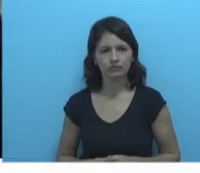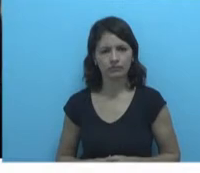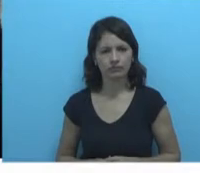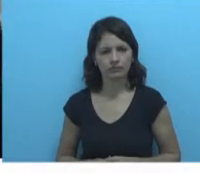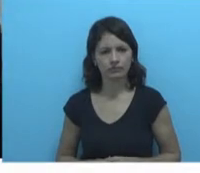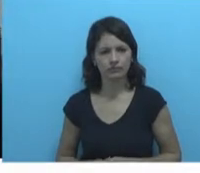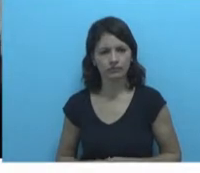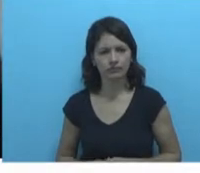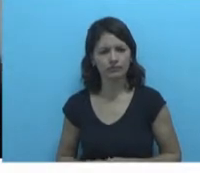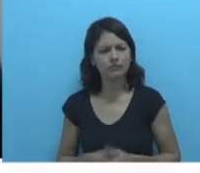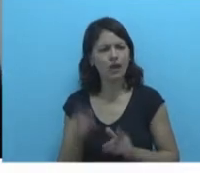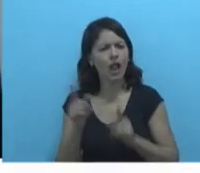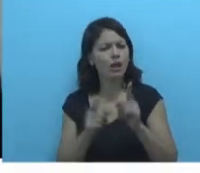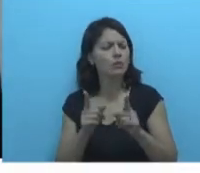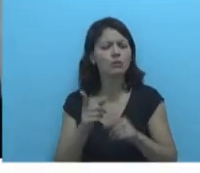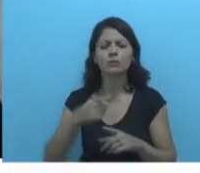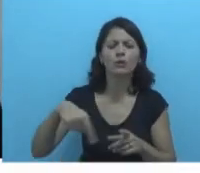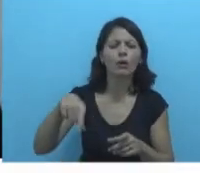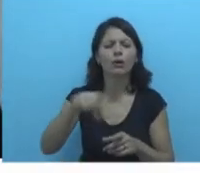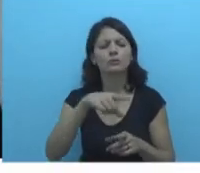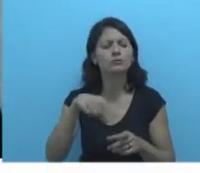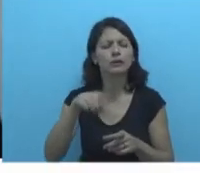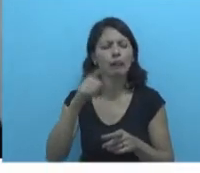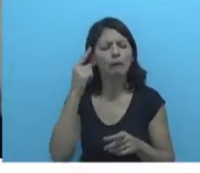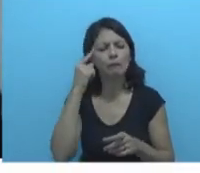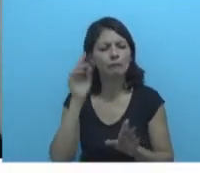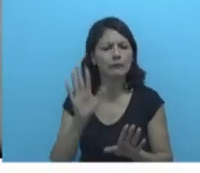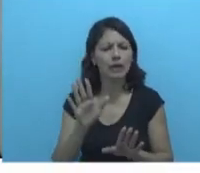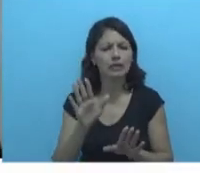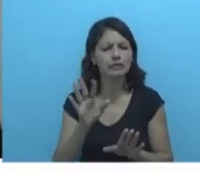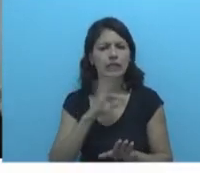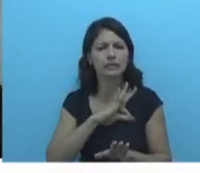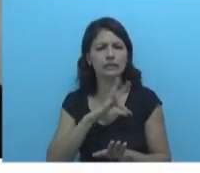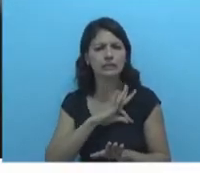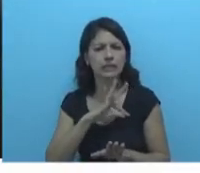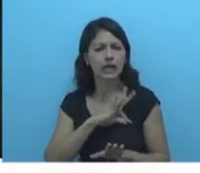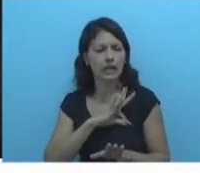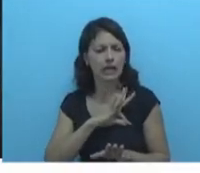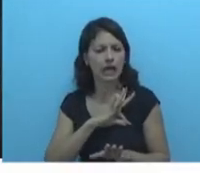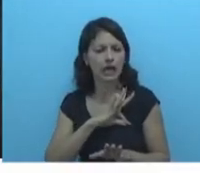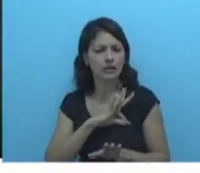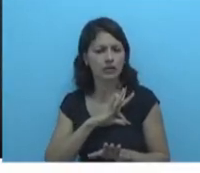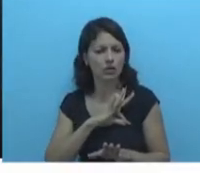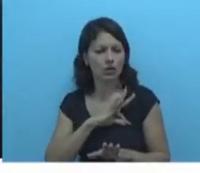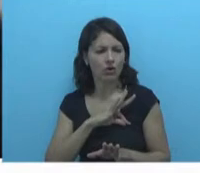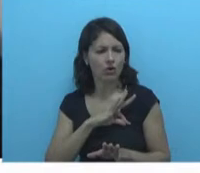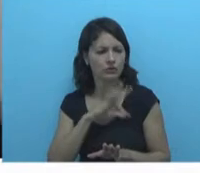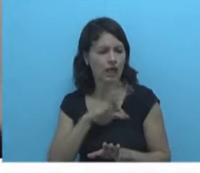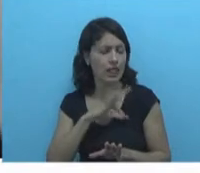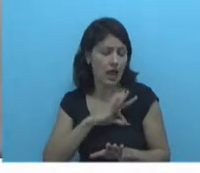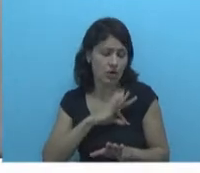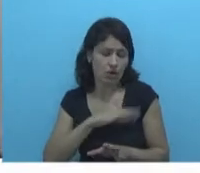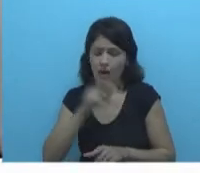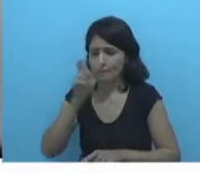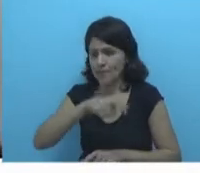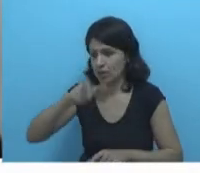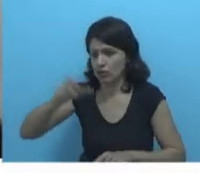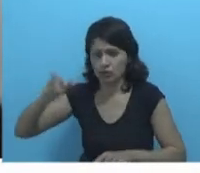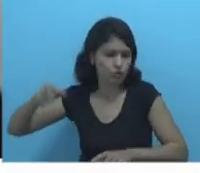¿Creen alguno de los que están acá que el salario argentino, que fue destruido durante los últimos